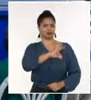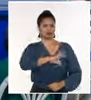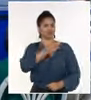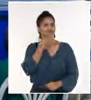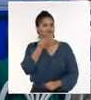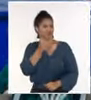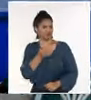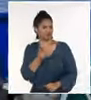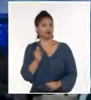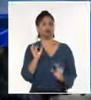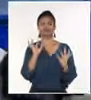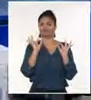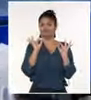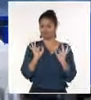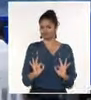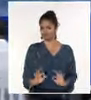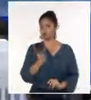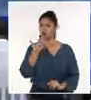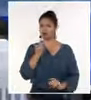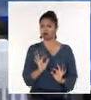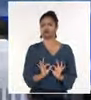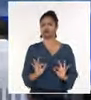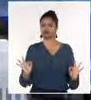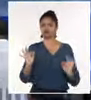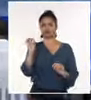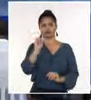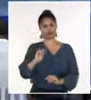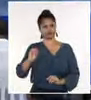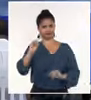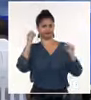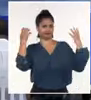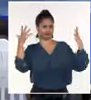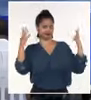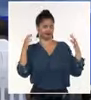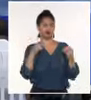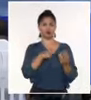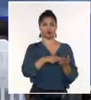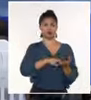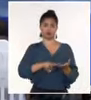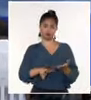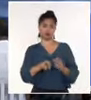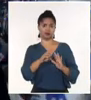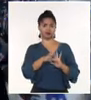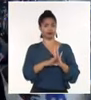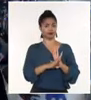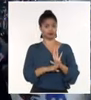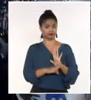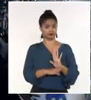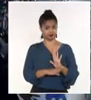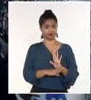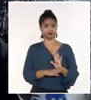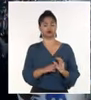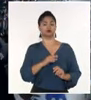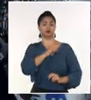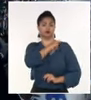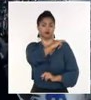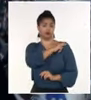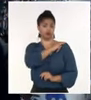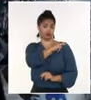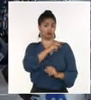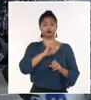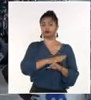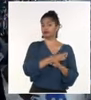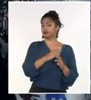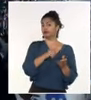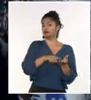la organización de este evento. También reconocer a las provincias que, como parte de las medidas de austeridad que tomamos, varias provincias venían